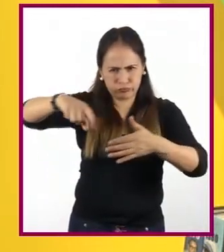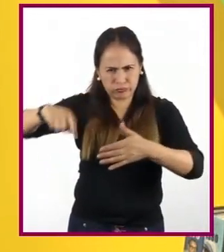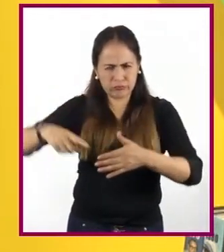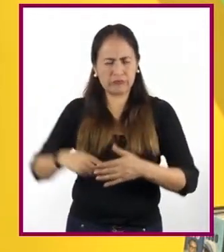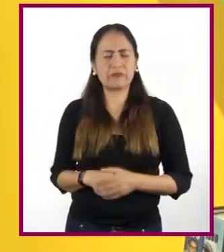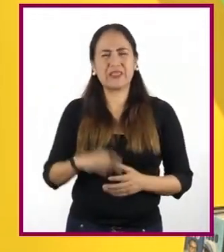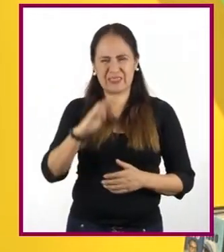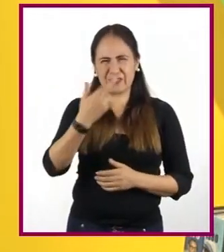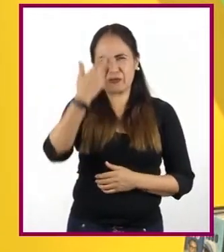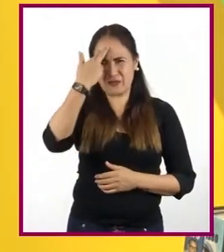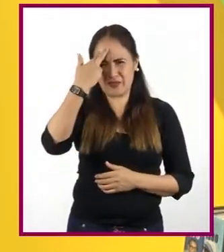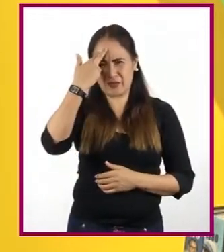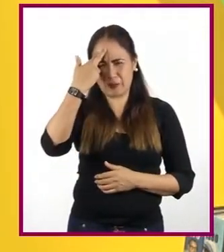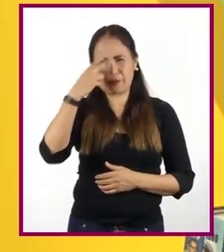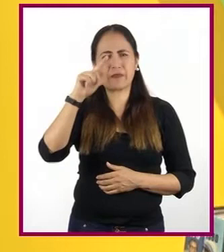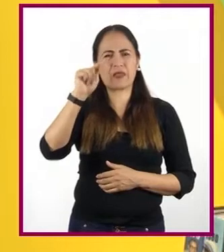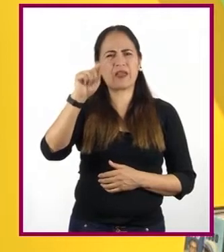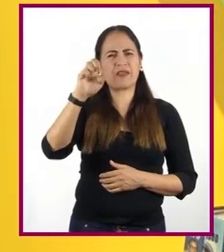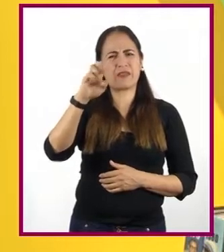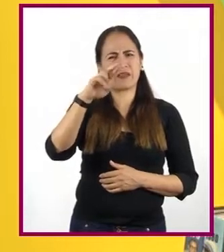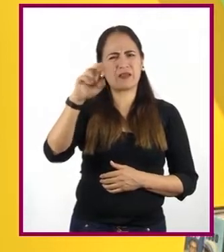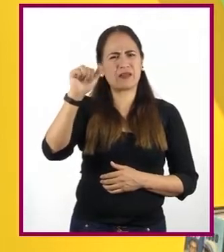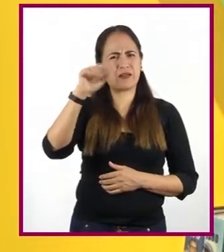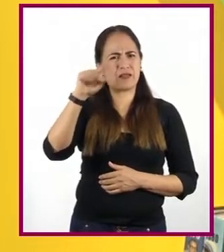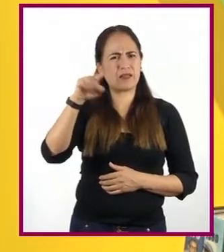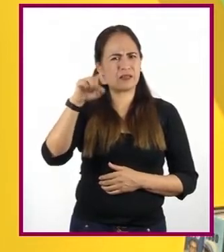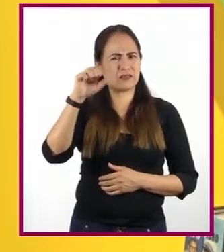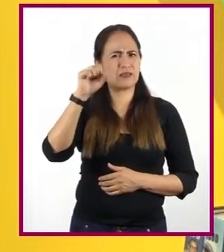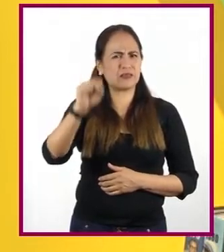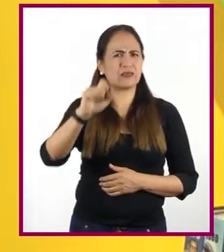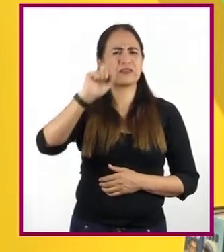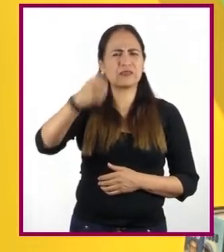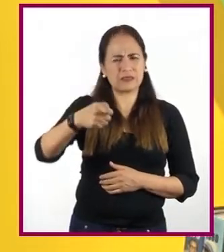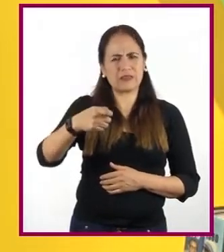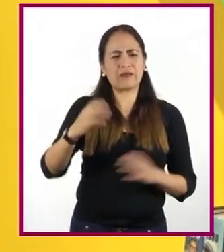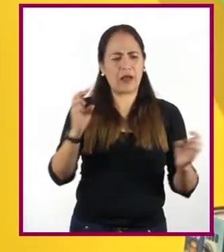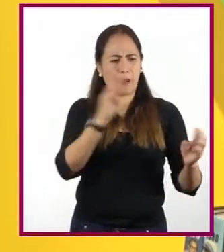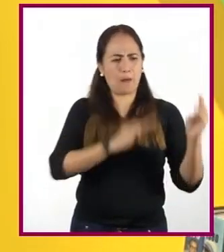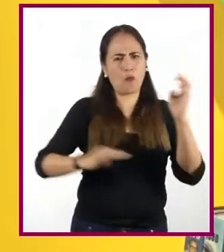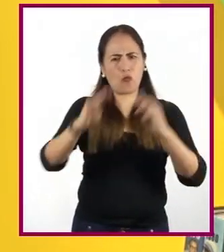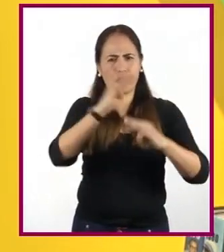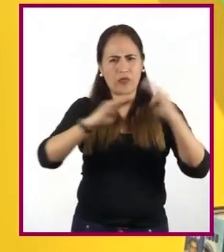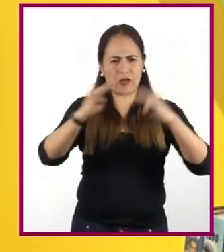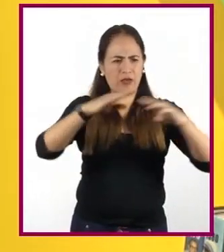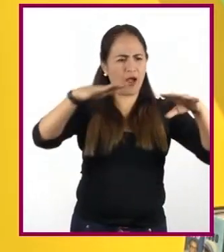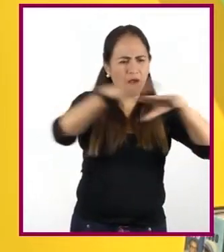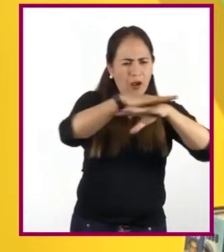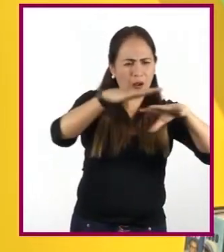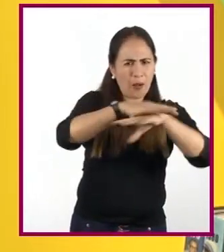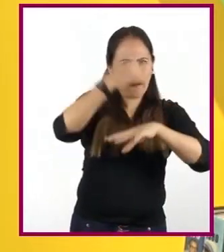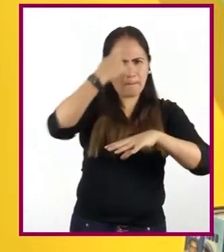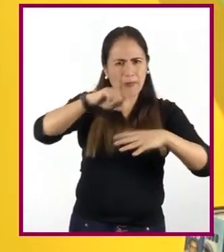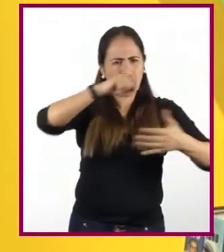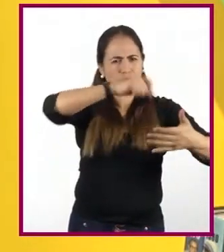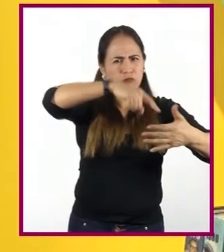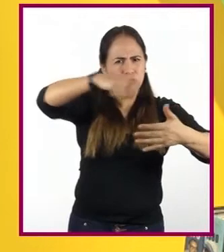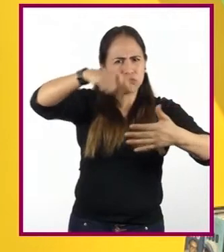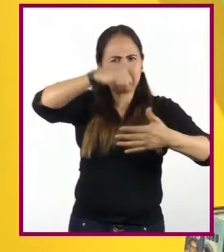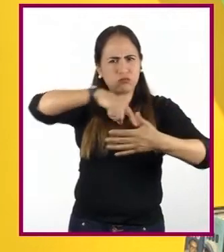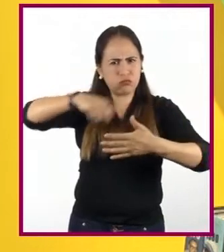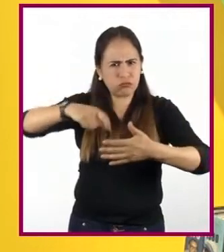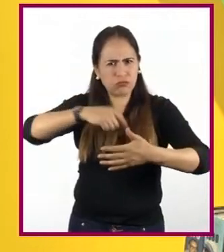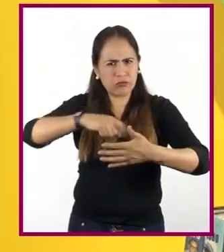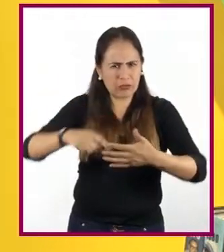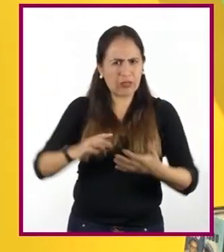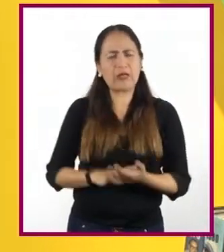ustedes, el sistema de terrazas era la modificación de los cerros para poder cultivar. Gracias al estudio de los restos